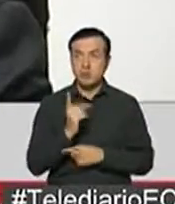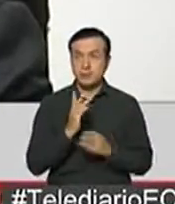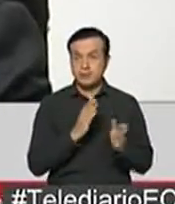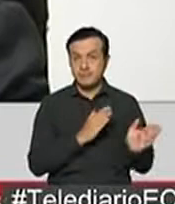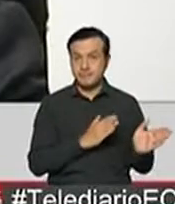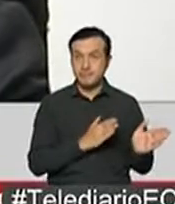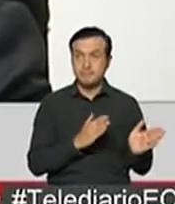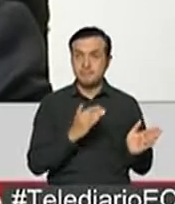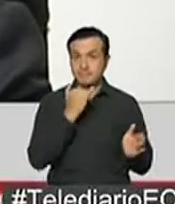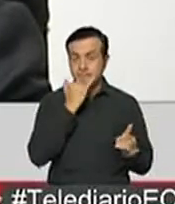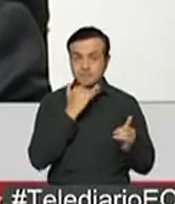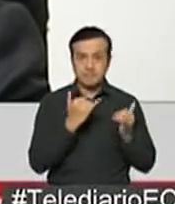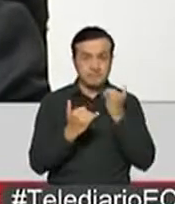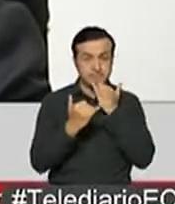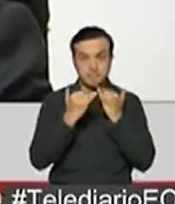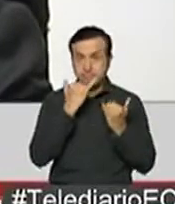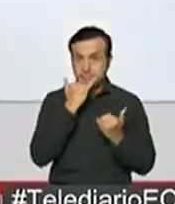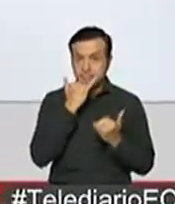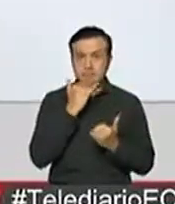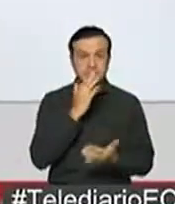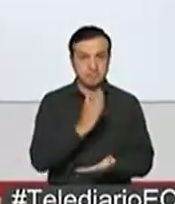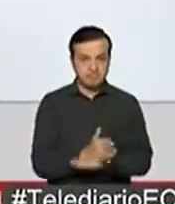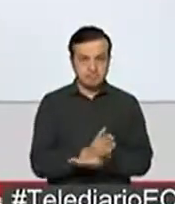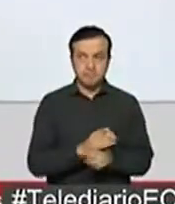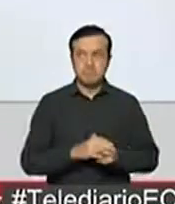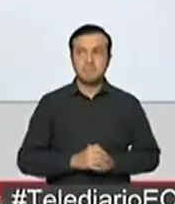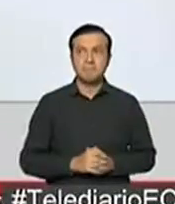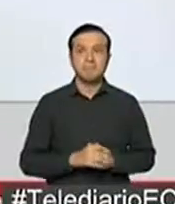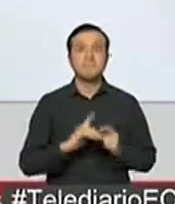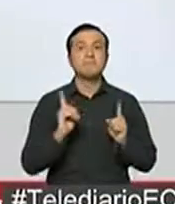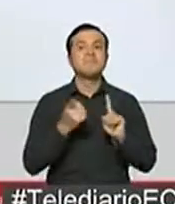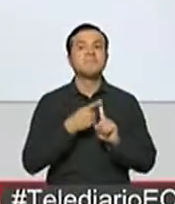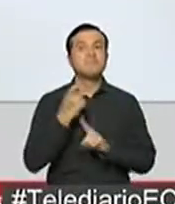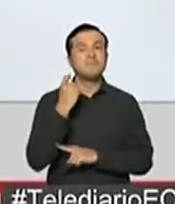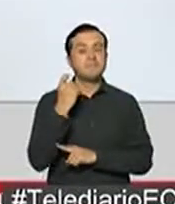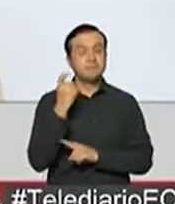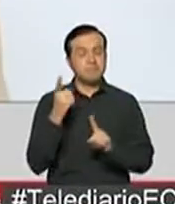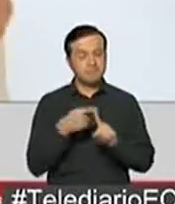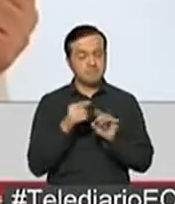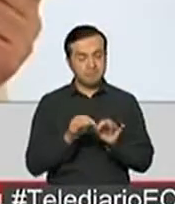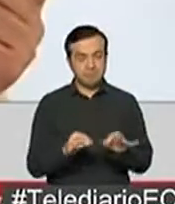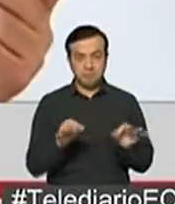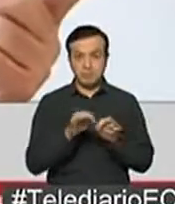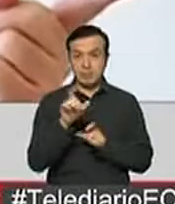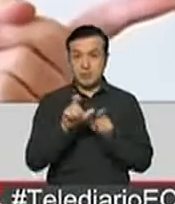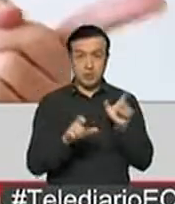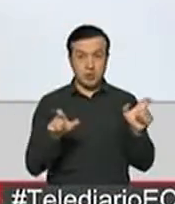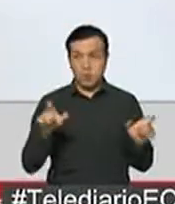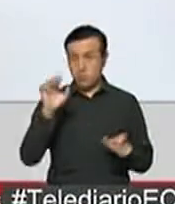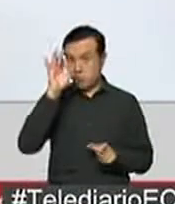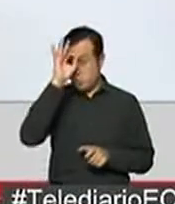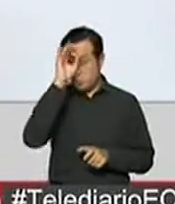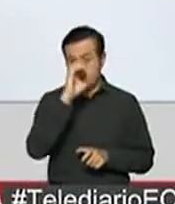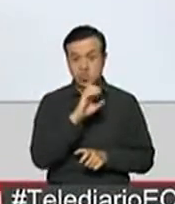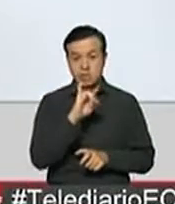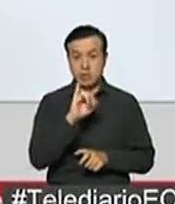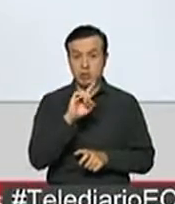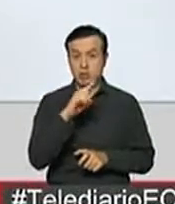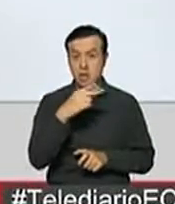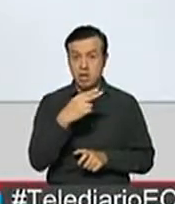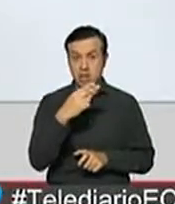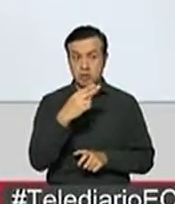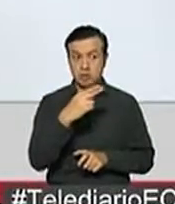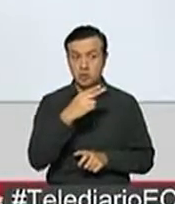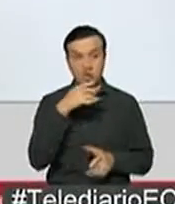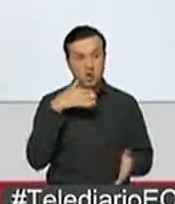corrija ese error lo primero que tenemos que decir es que quien desconoció a la sede a la comisión